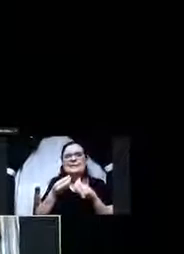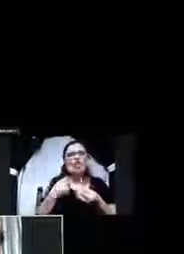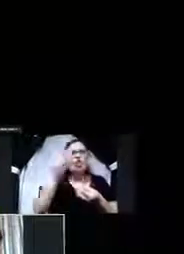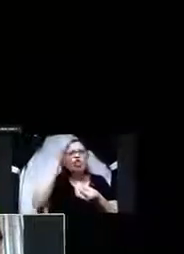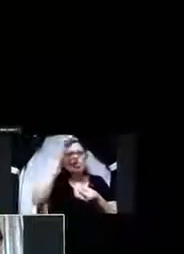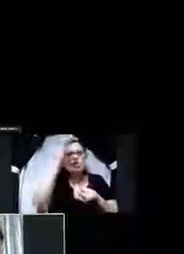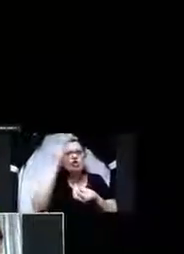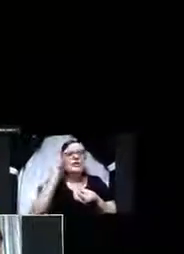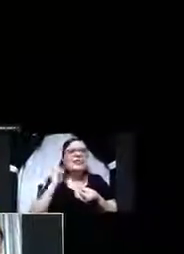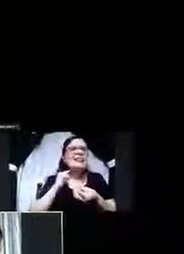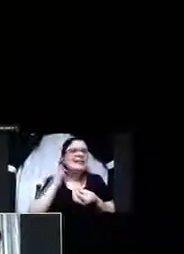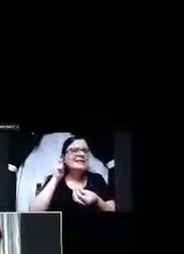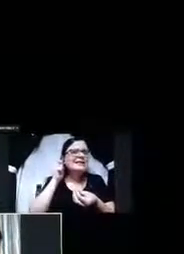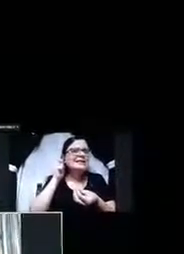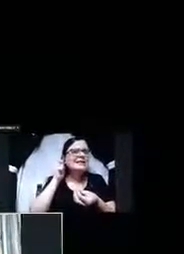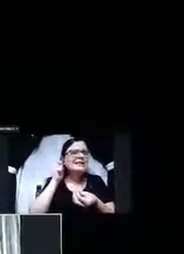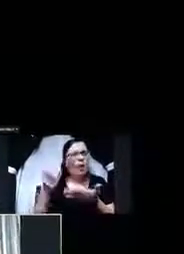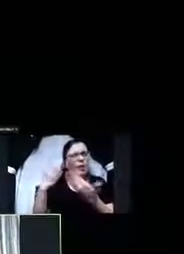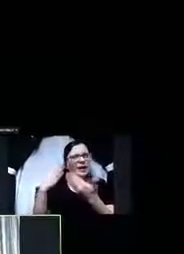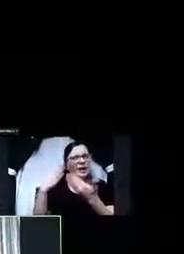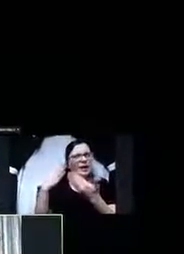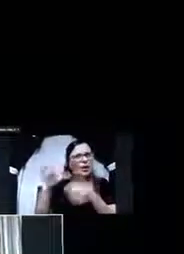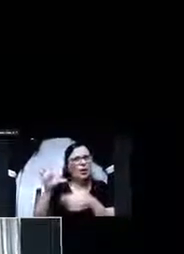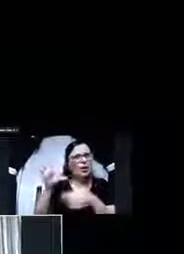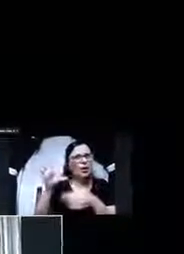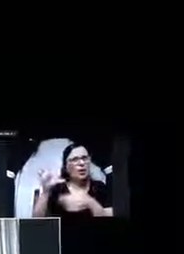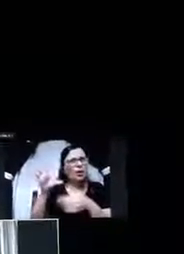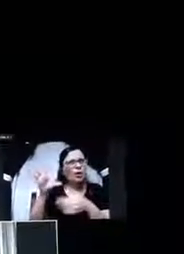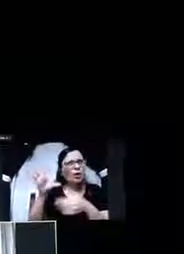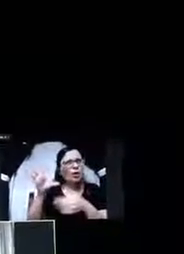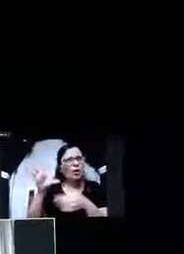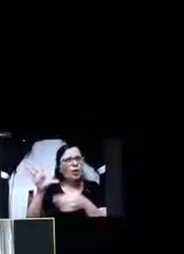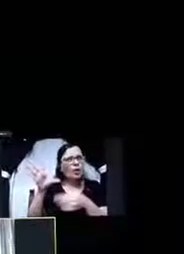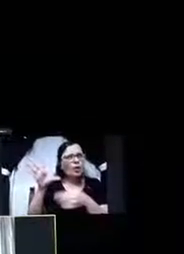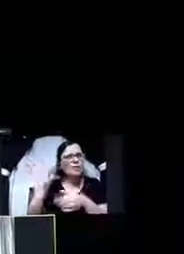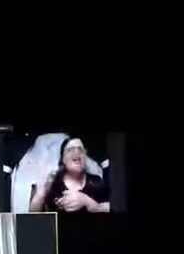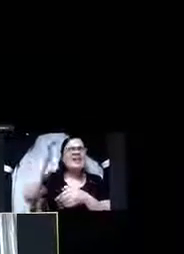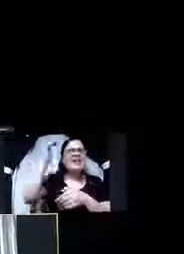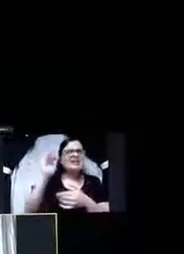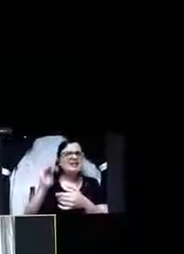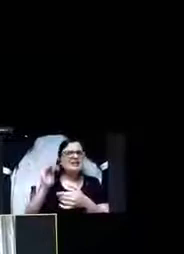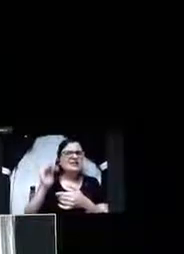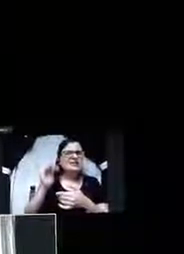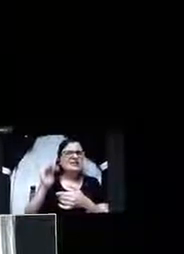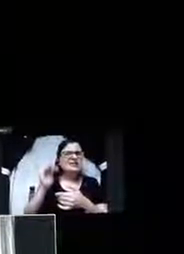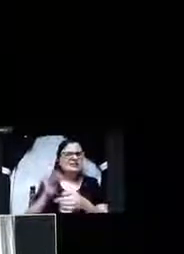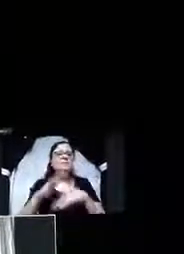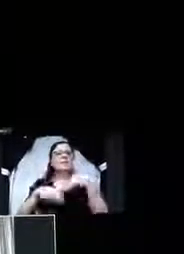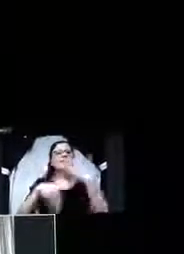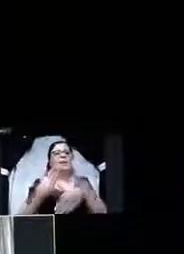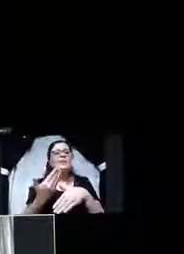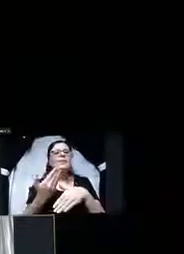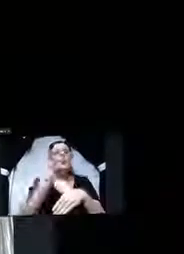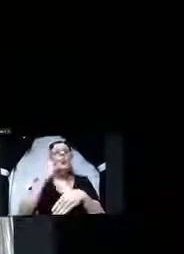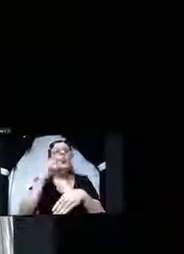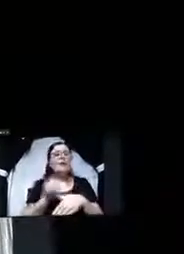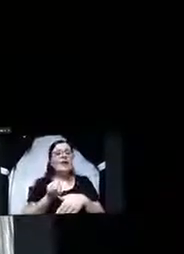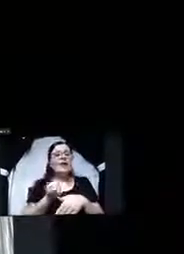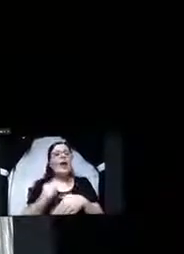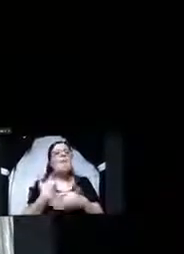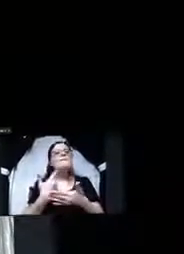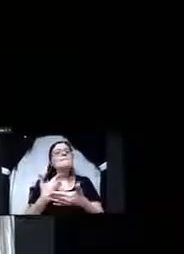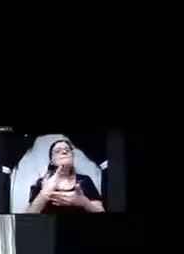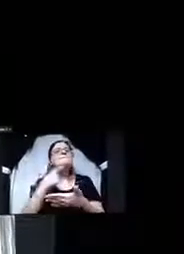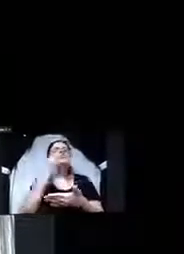12, 13 años, ¿no? No, cuando seas grande vas a escuchar. Entonces me acuerdo que ella después me preguntó sobre las